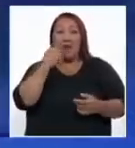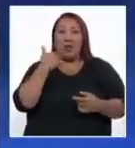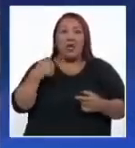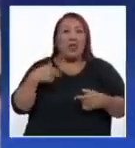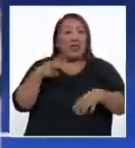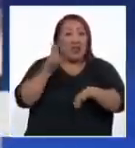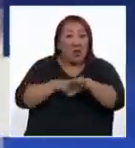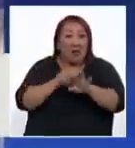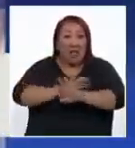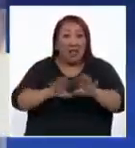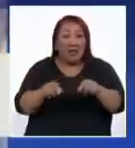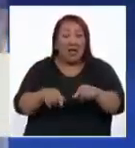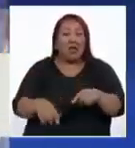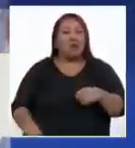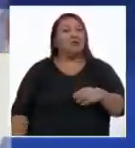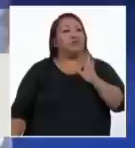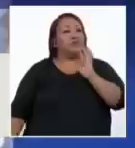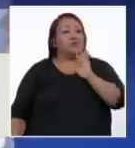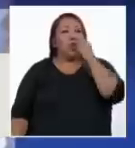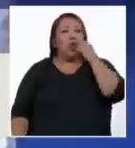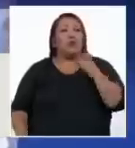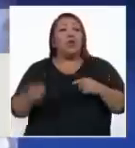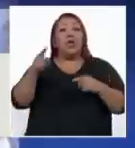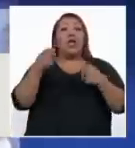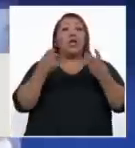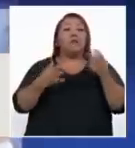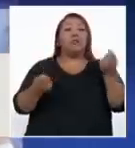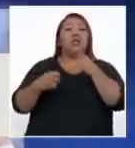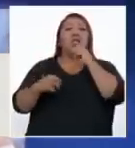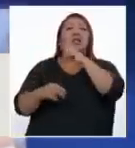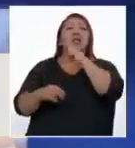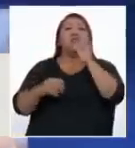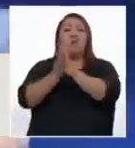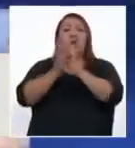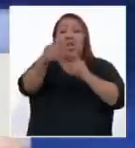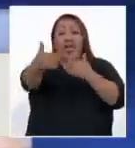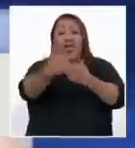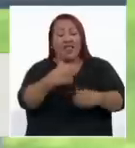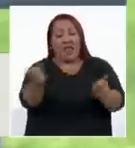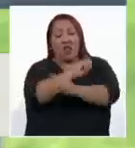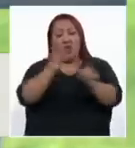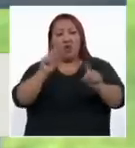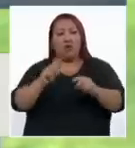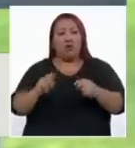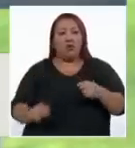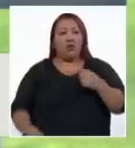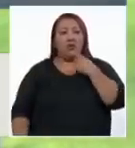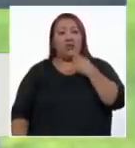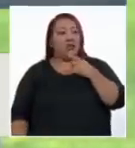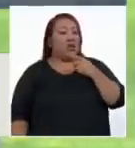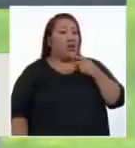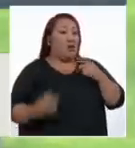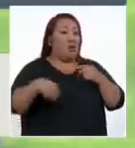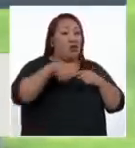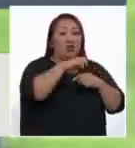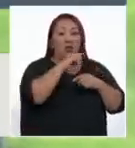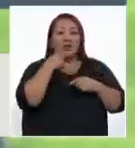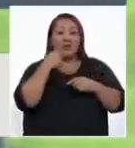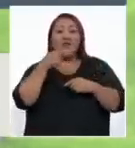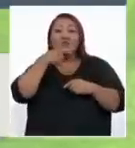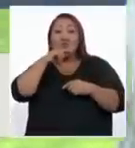quedó allí. Aseguró que el empresario dio la orden al restaurante que no los dejen ingresar más. Y se voltea y le hace así a